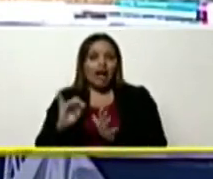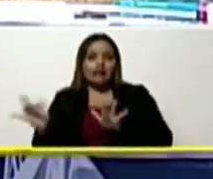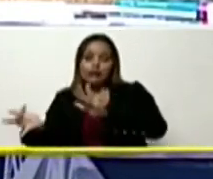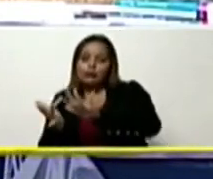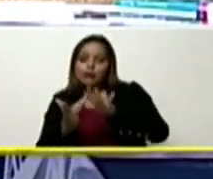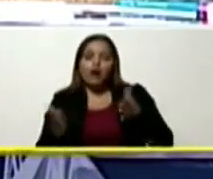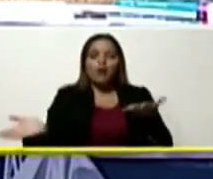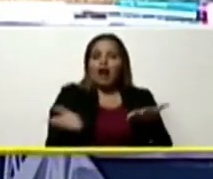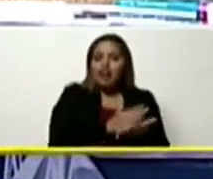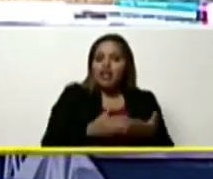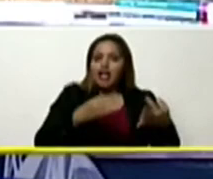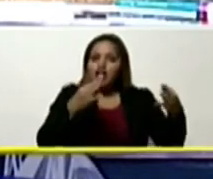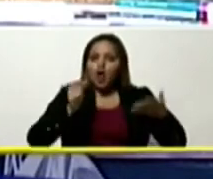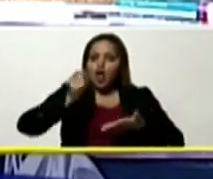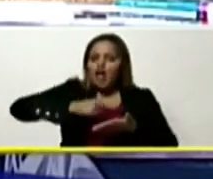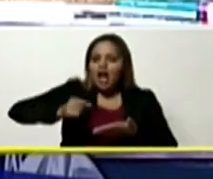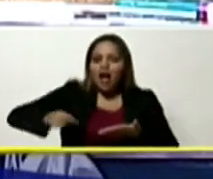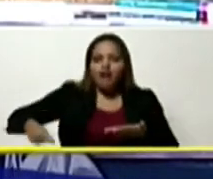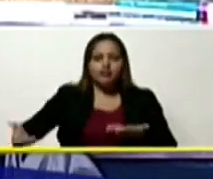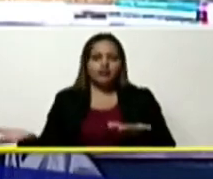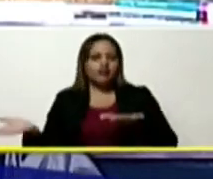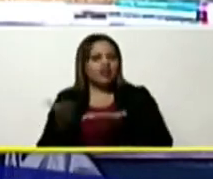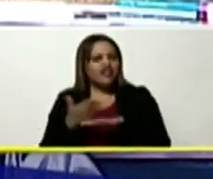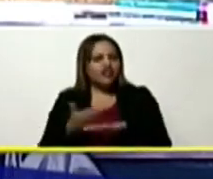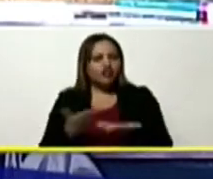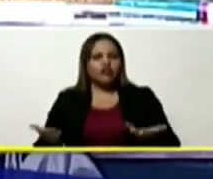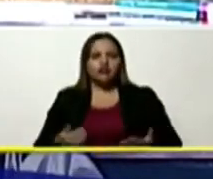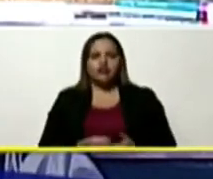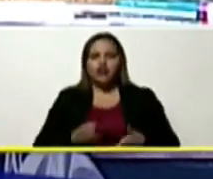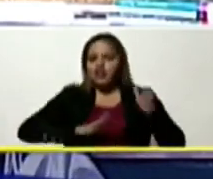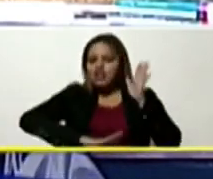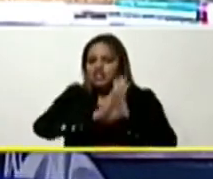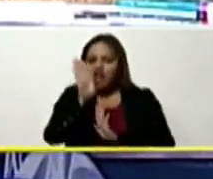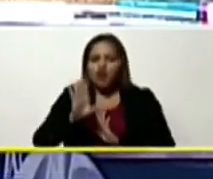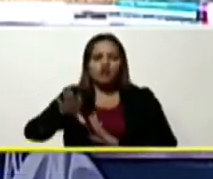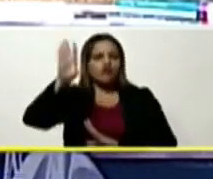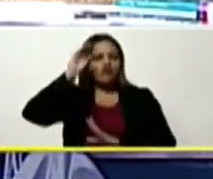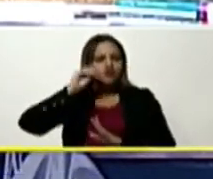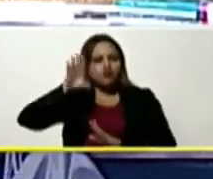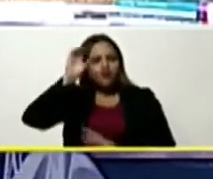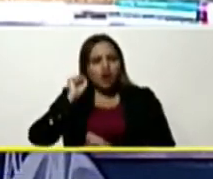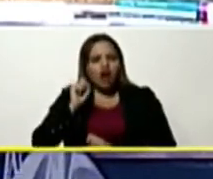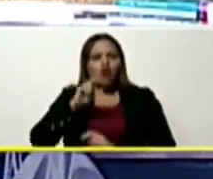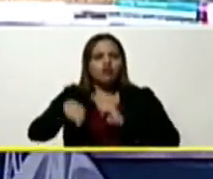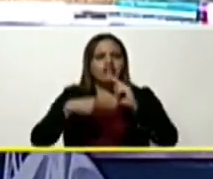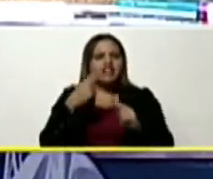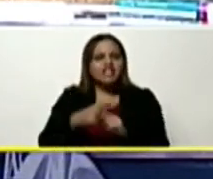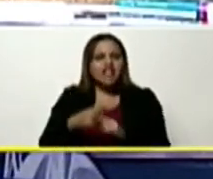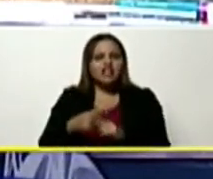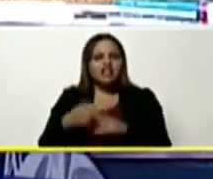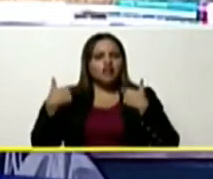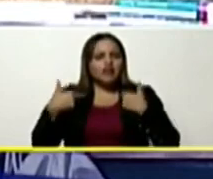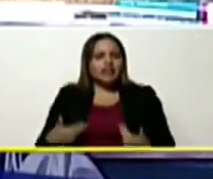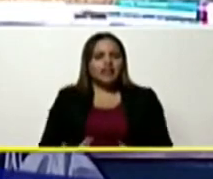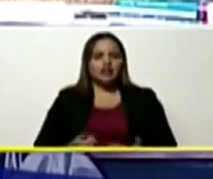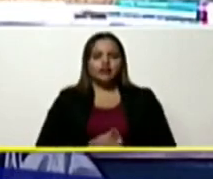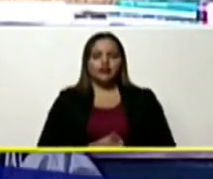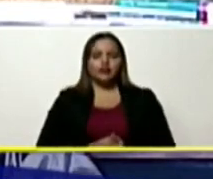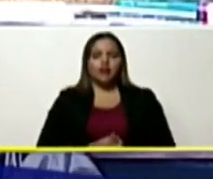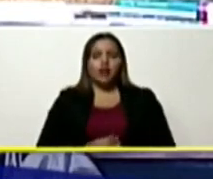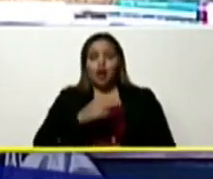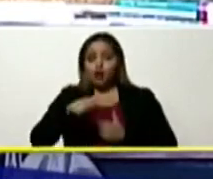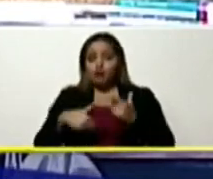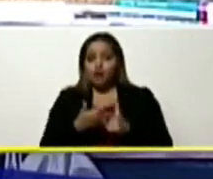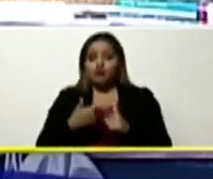con cuadernos, lápices, libros, con el desarrollo del conocimiento universal milenario de la humanidad, entonces